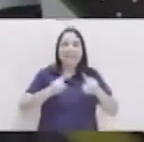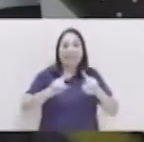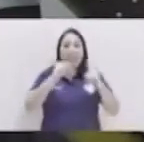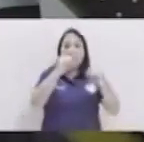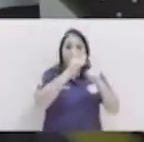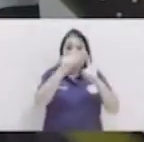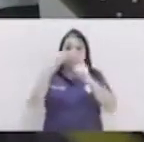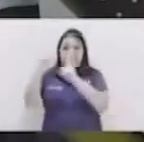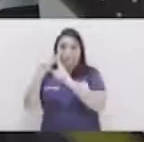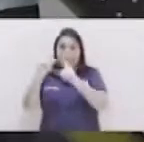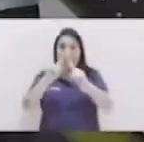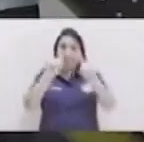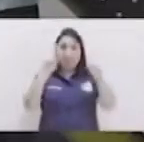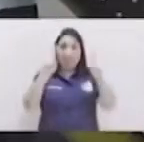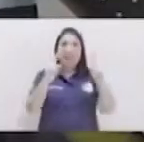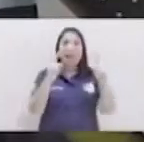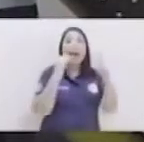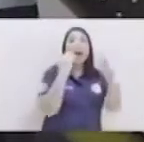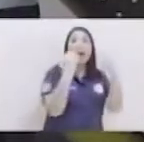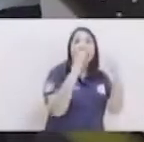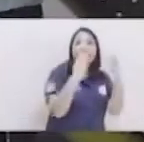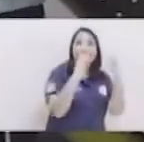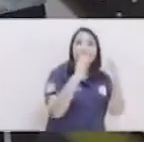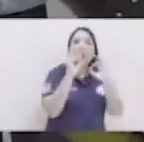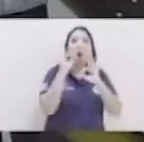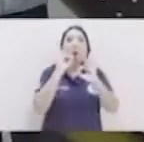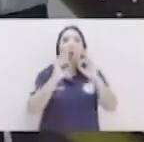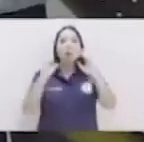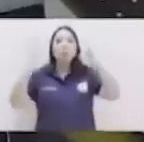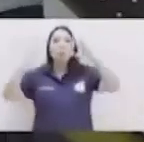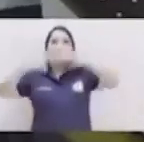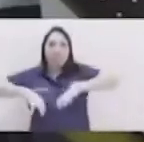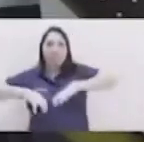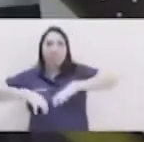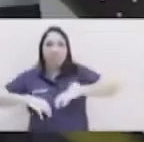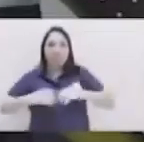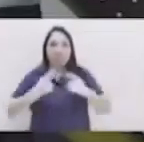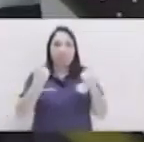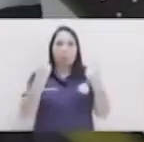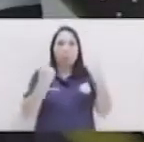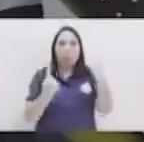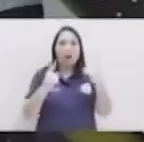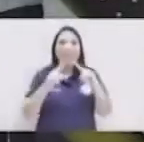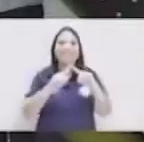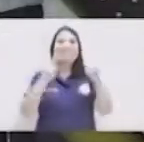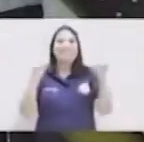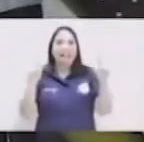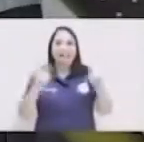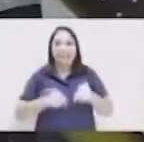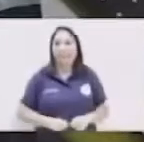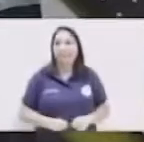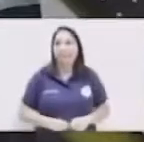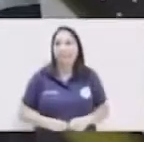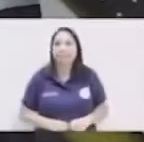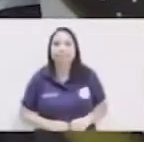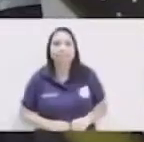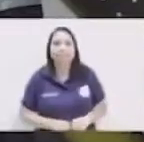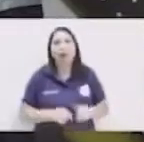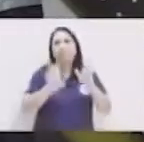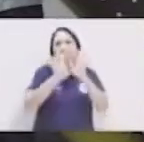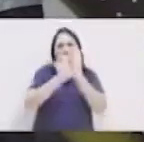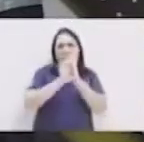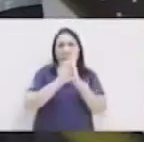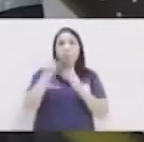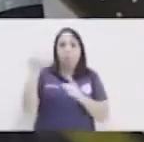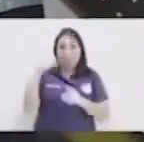de una emergencia y de un desastre. Por ejemplo, cuando venía